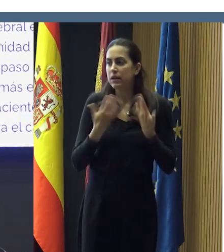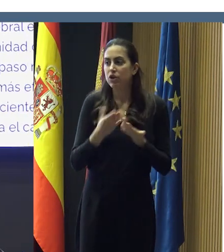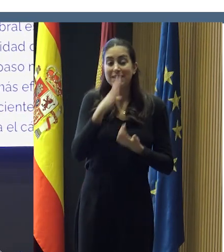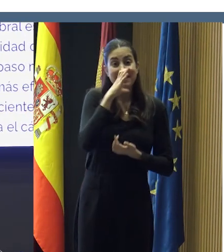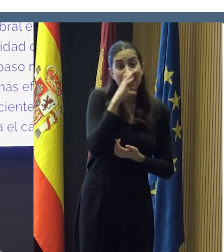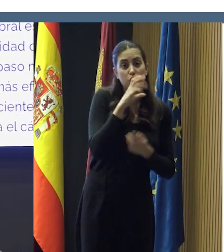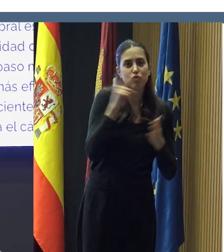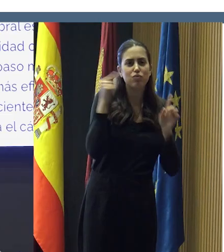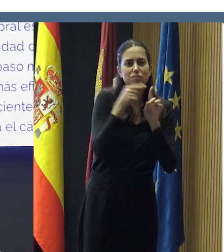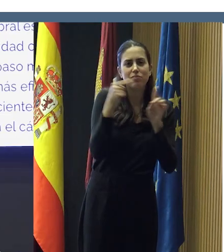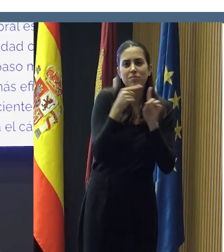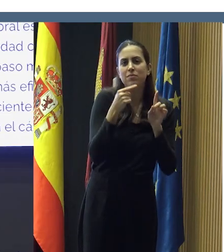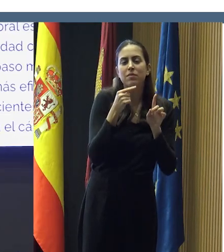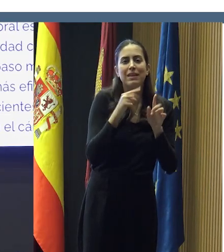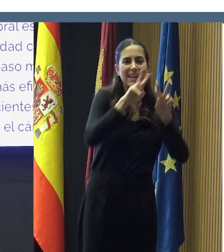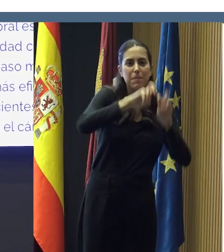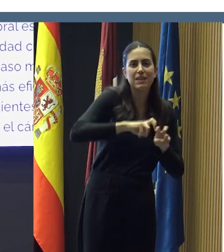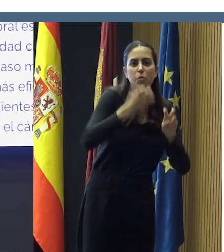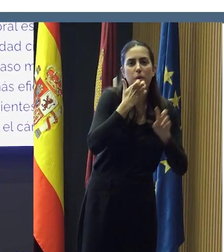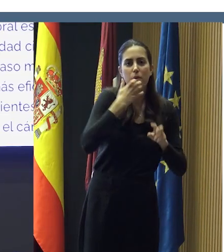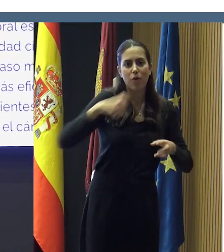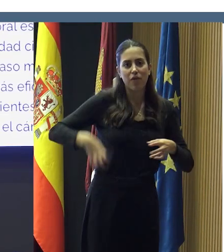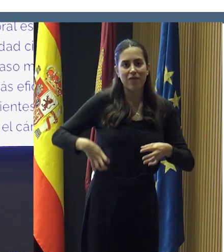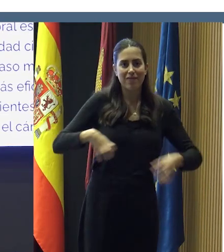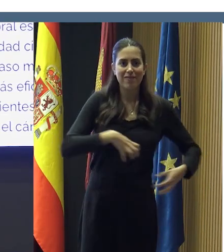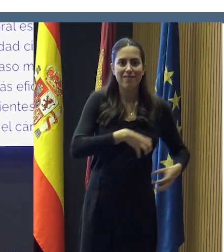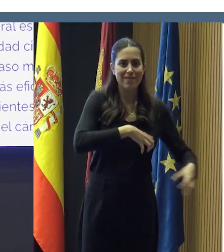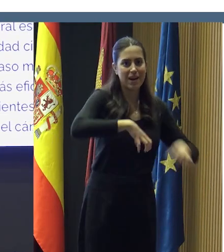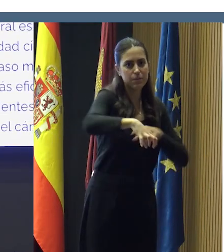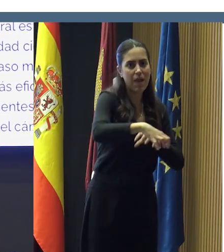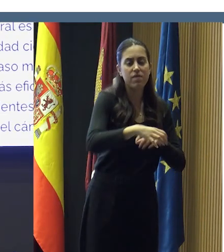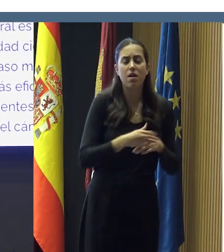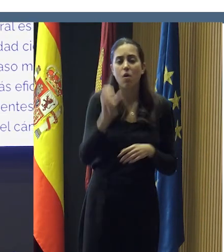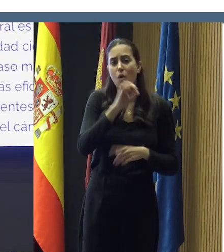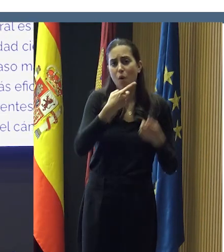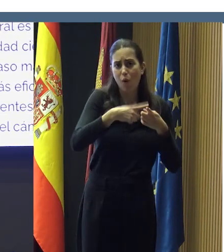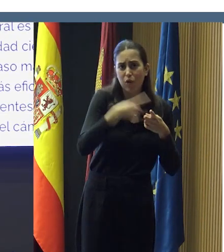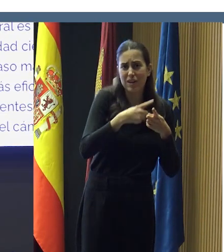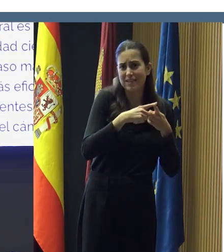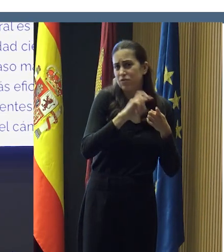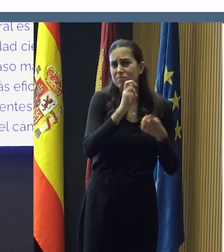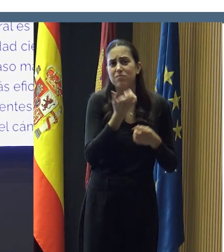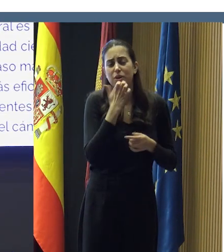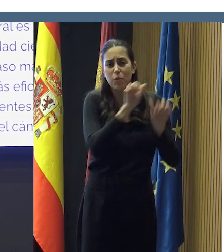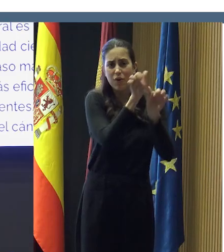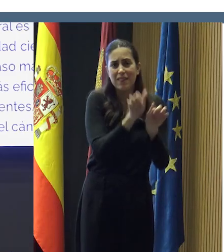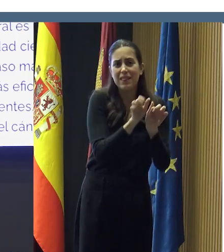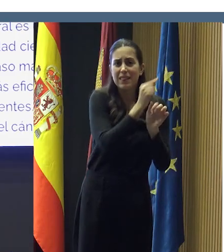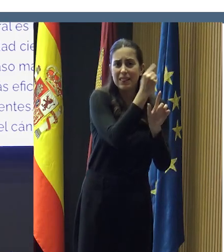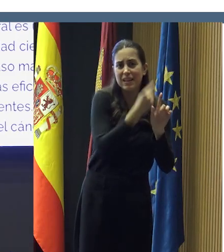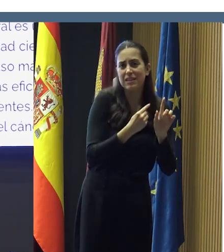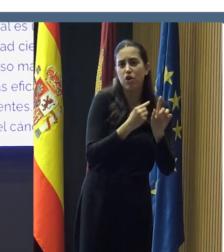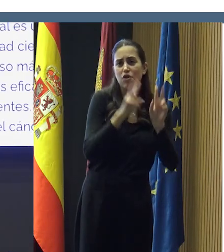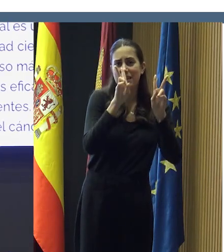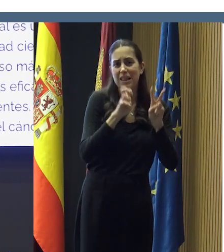investigación, pero se usan, por ejemplo, más para cosas de trasplantes. Aquí en el hospital se usa mucho para trasplantes, también para diseño de dispositivos